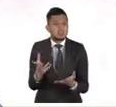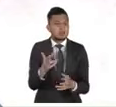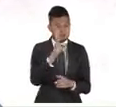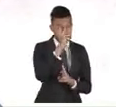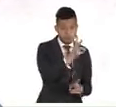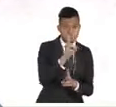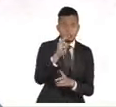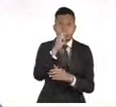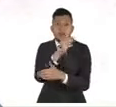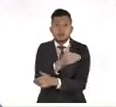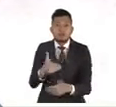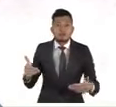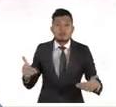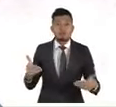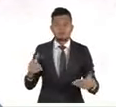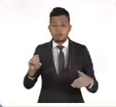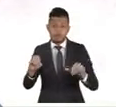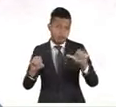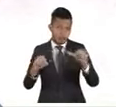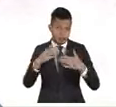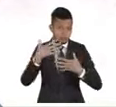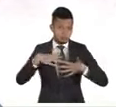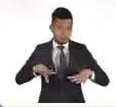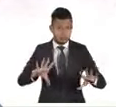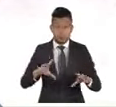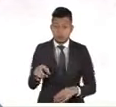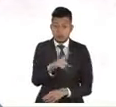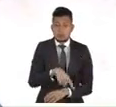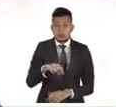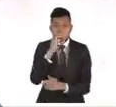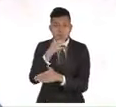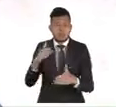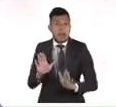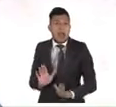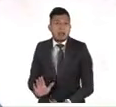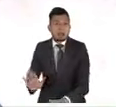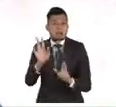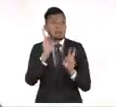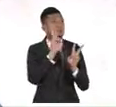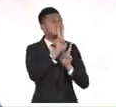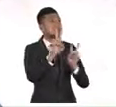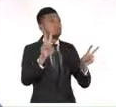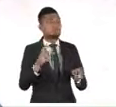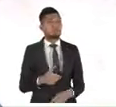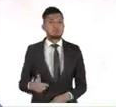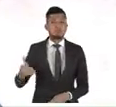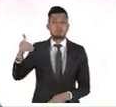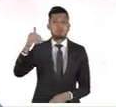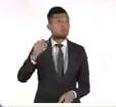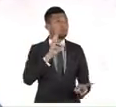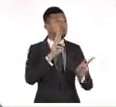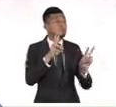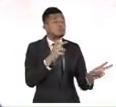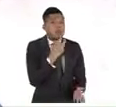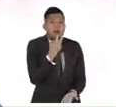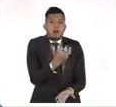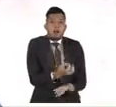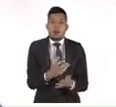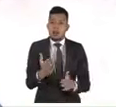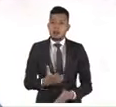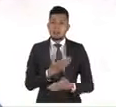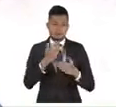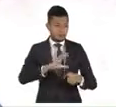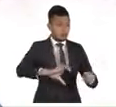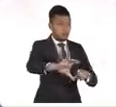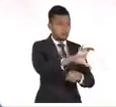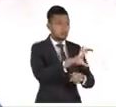y las niñas tienen una capacidad de asombro muy importante a la hora de realizarse, a la hora de vincularse con la